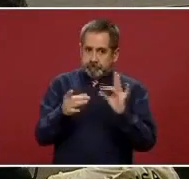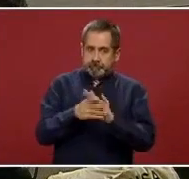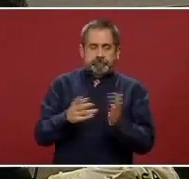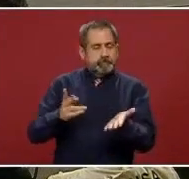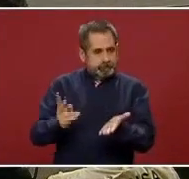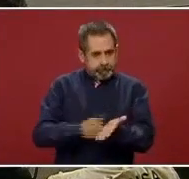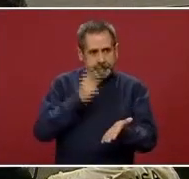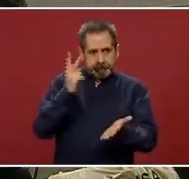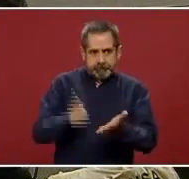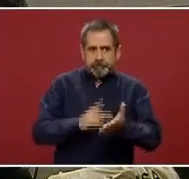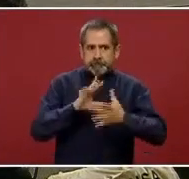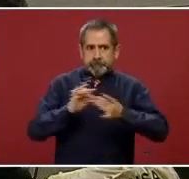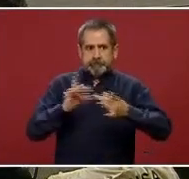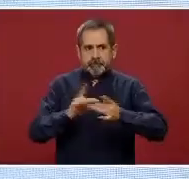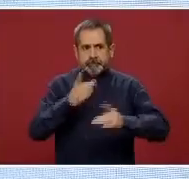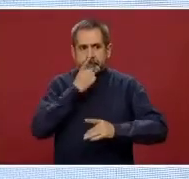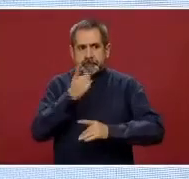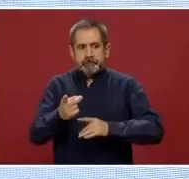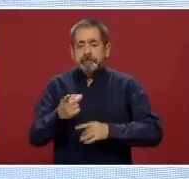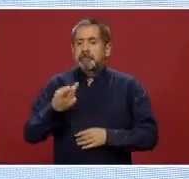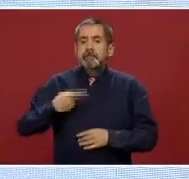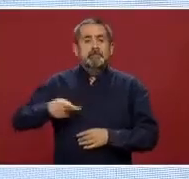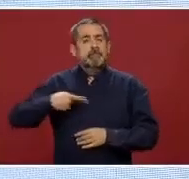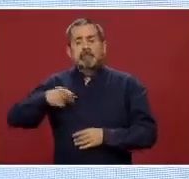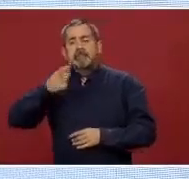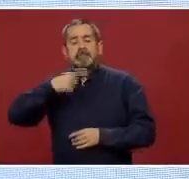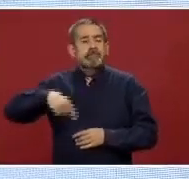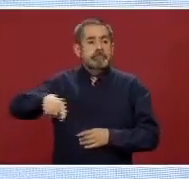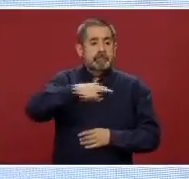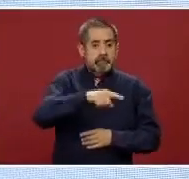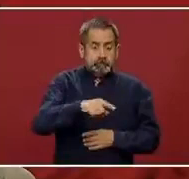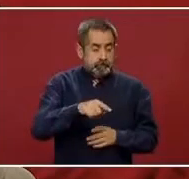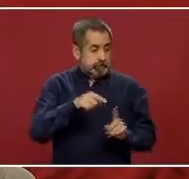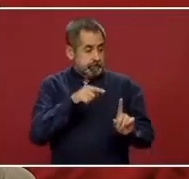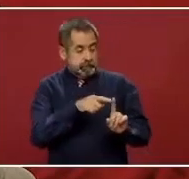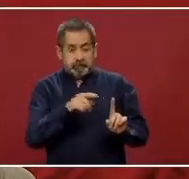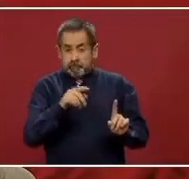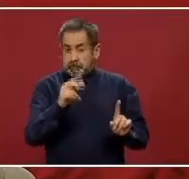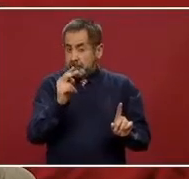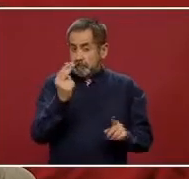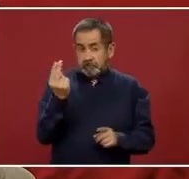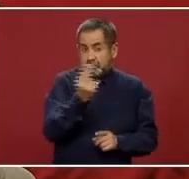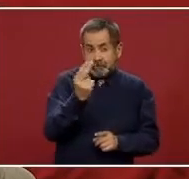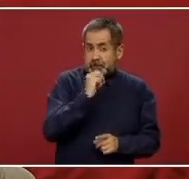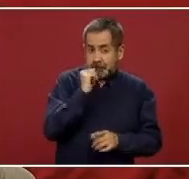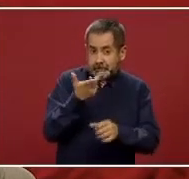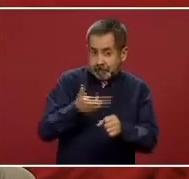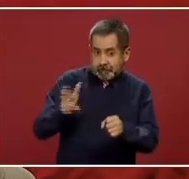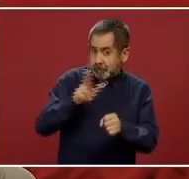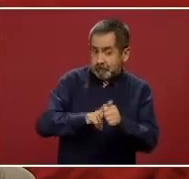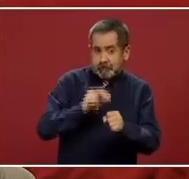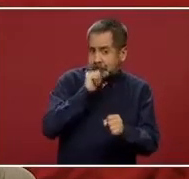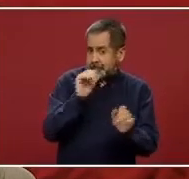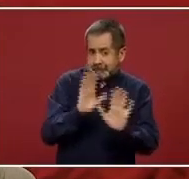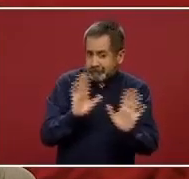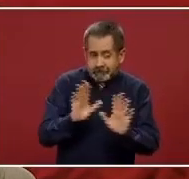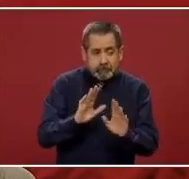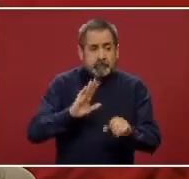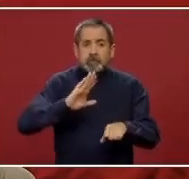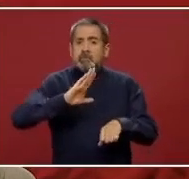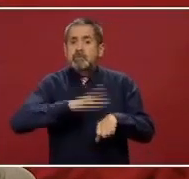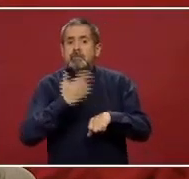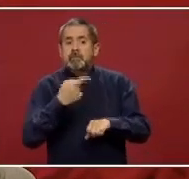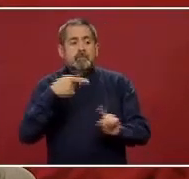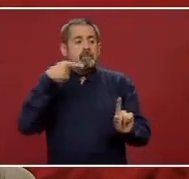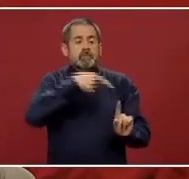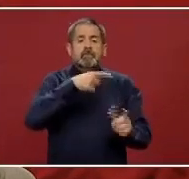varias ocasiones: las personas que no necesitan hospitalización porque no